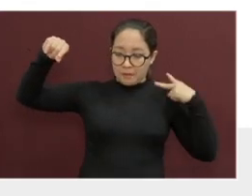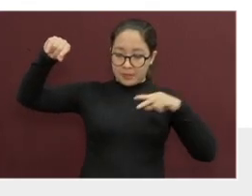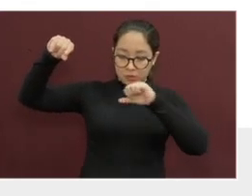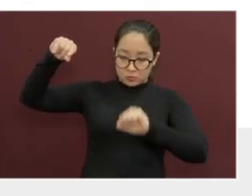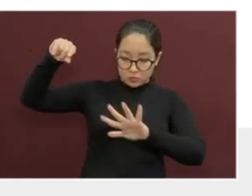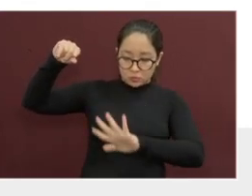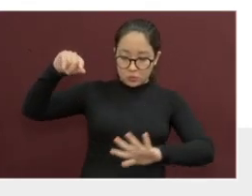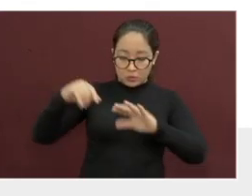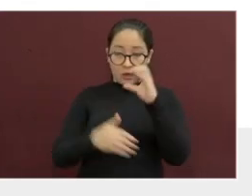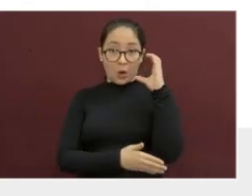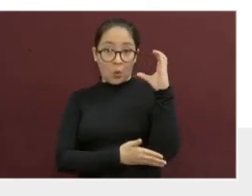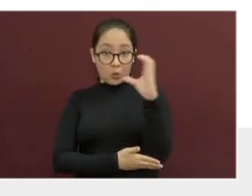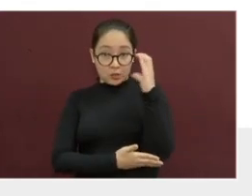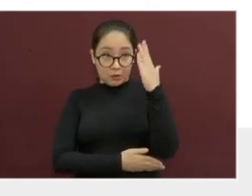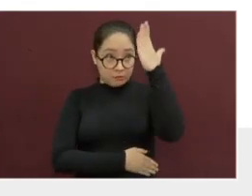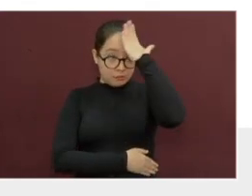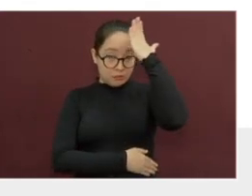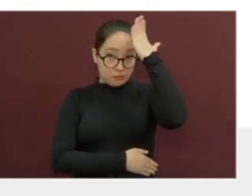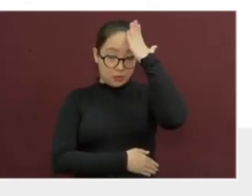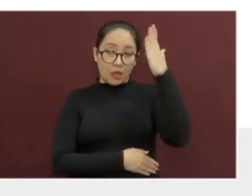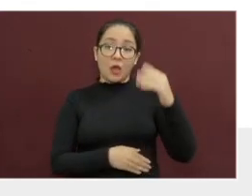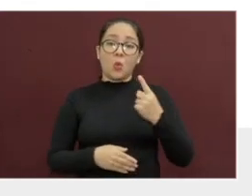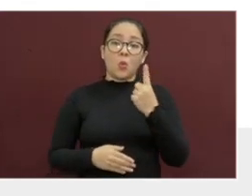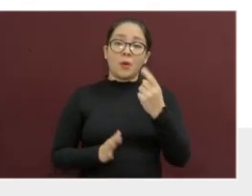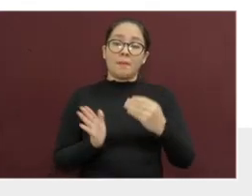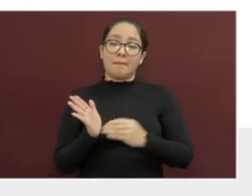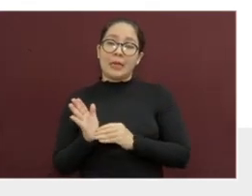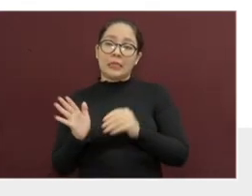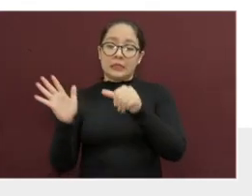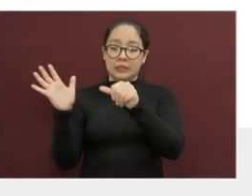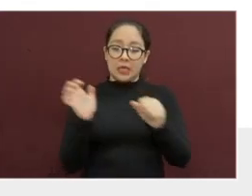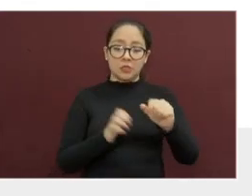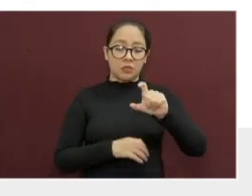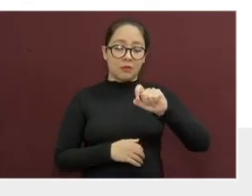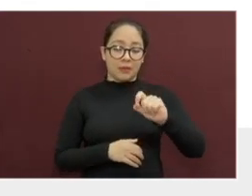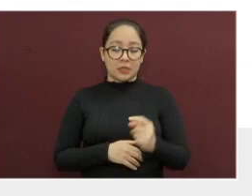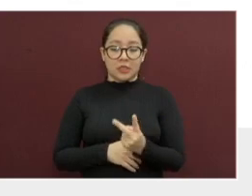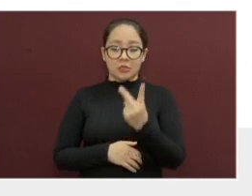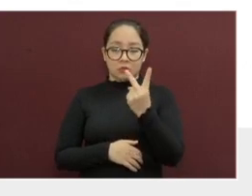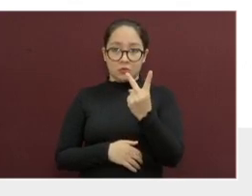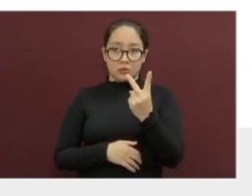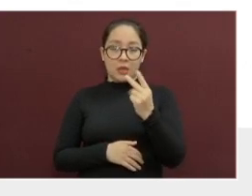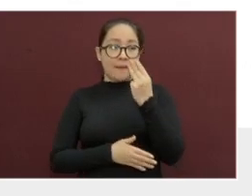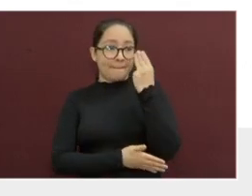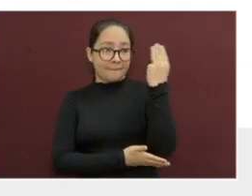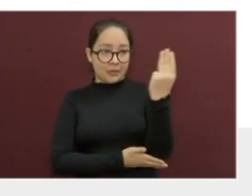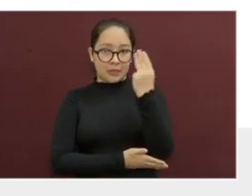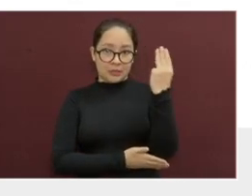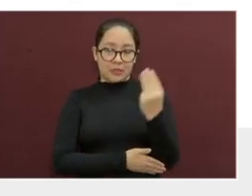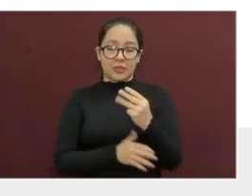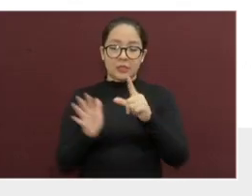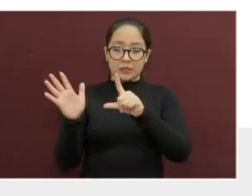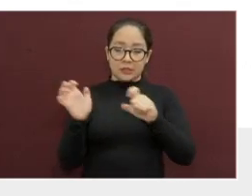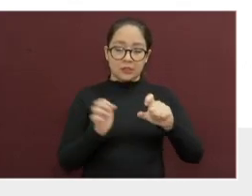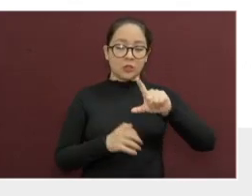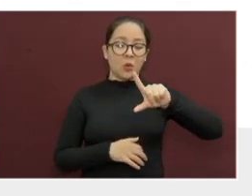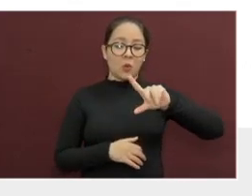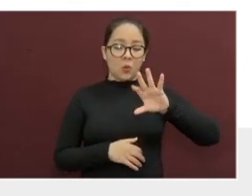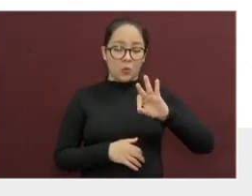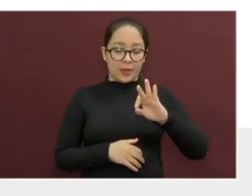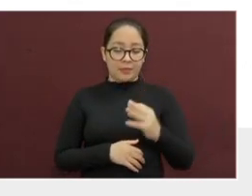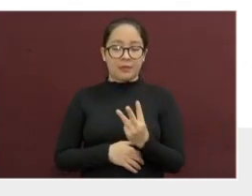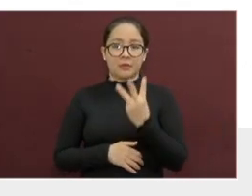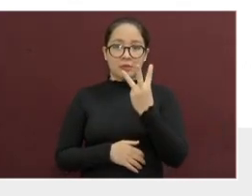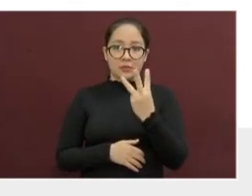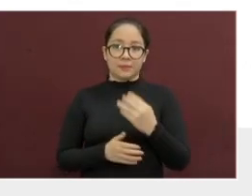la cabecera municipal de coatzacoalcos con 1.622 casos y la de minatitlán con 743